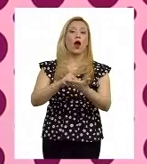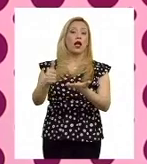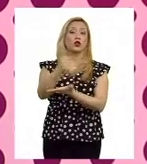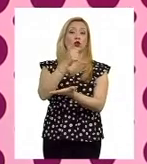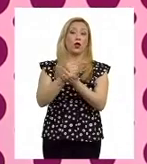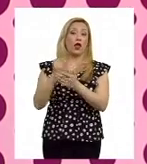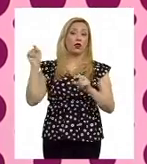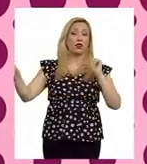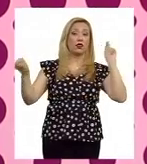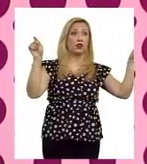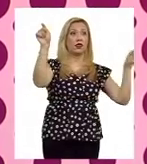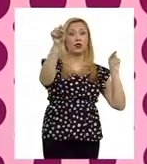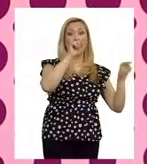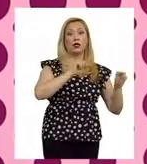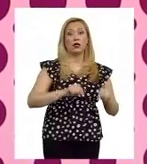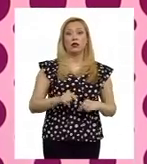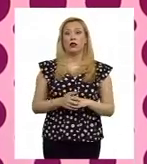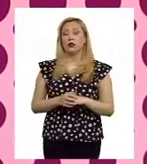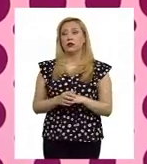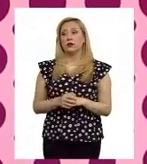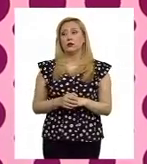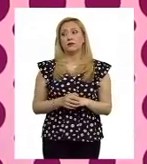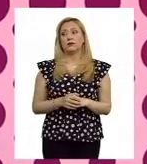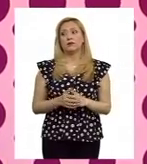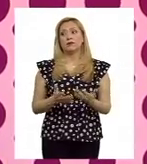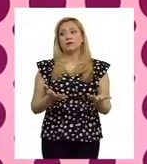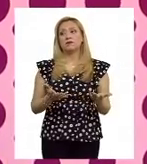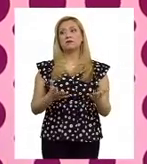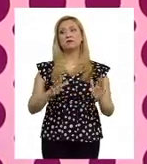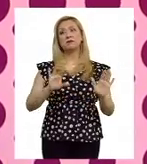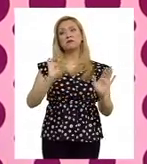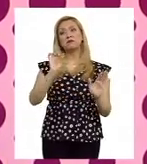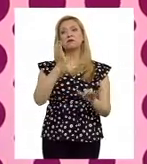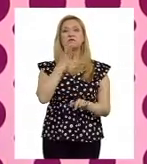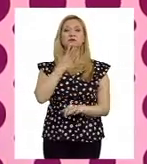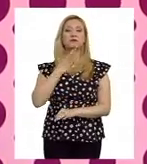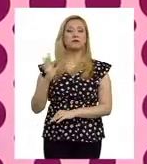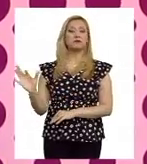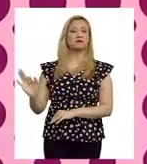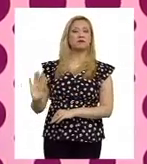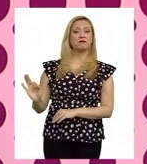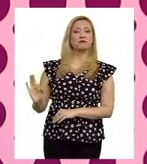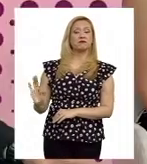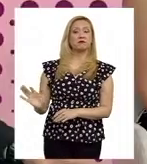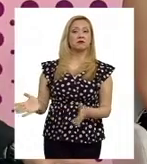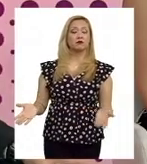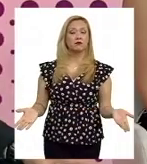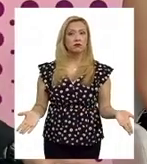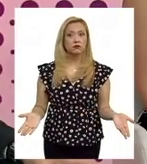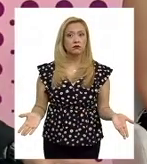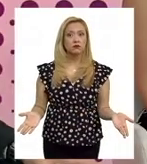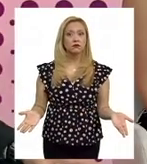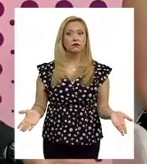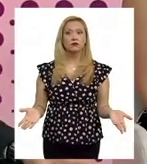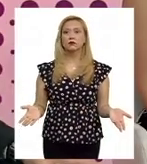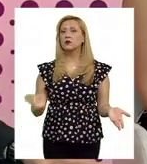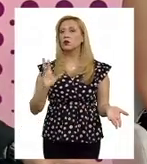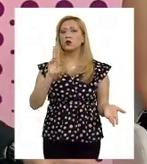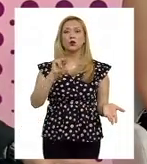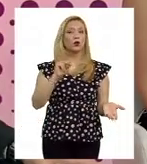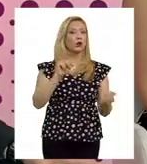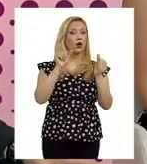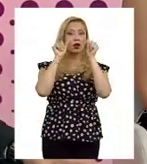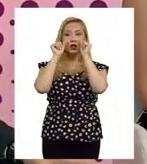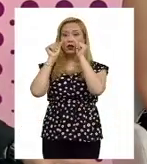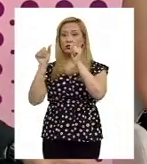urbanas, es algo que ha quedado, digamos, soslayado, ¿sí? Es un elemento, es un factor que no se ha tomado